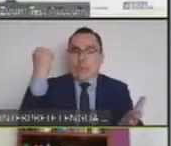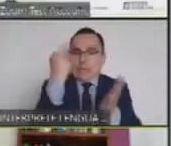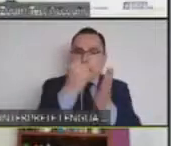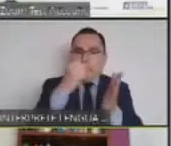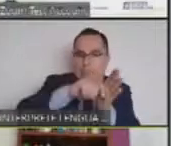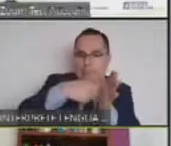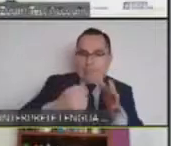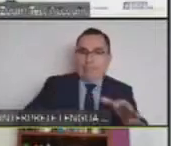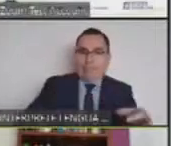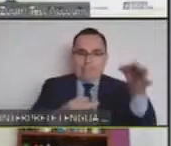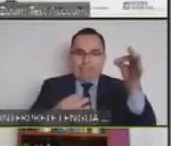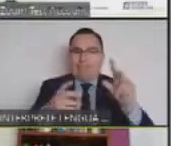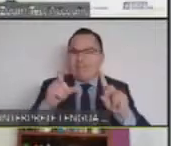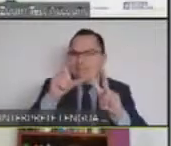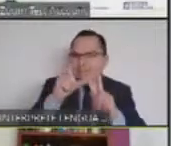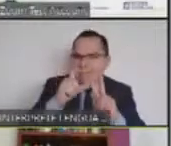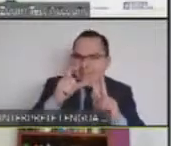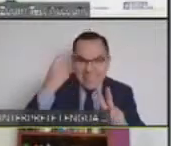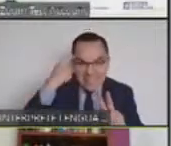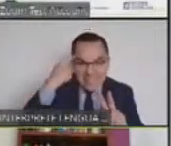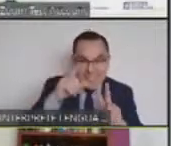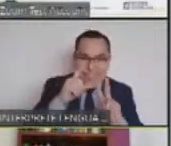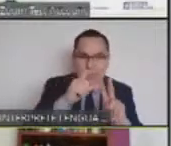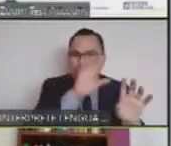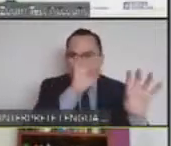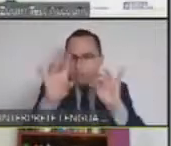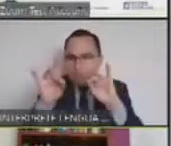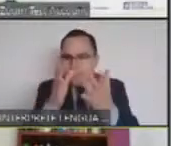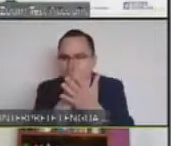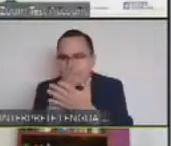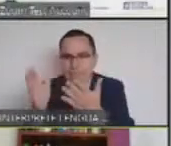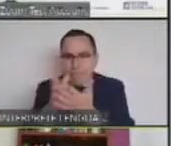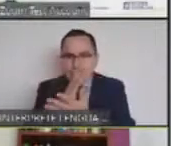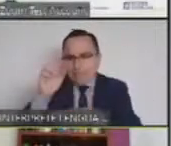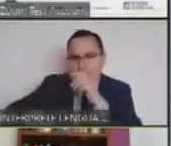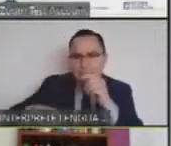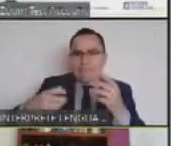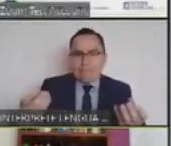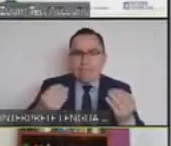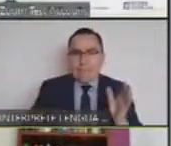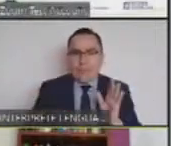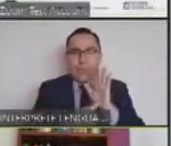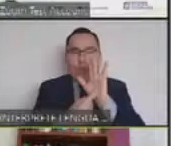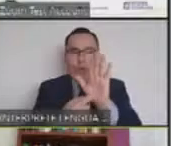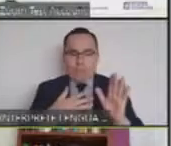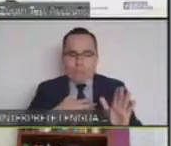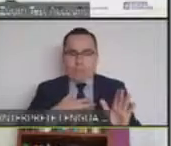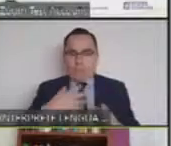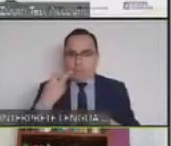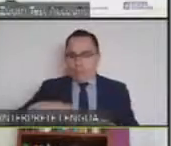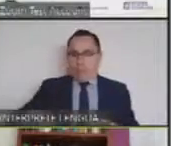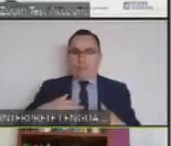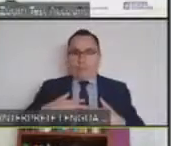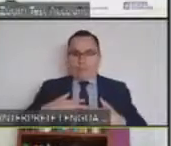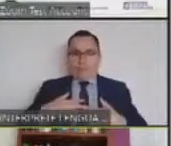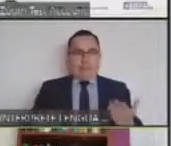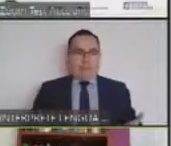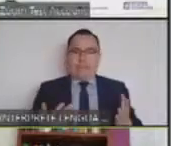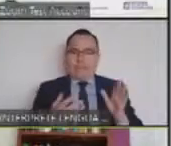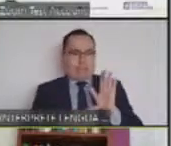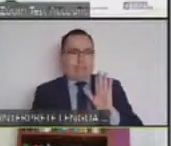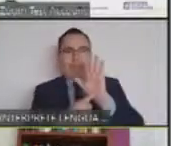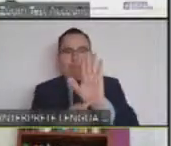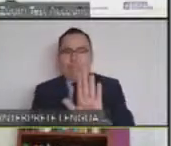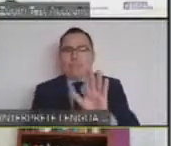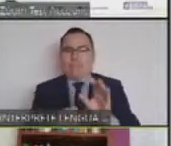personal y también a normas sobre la declaración de intereses y patrimonio, entre